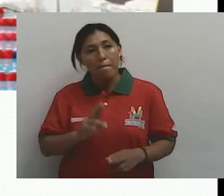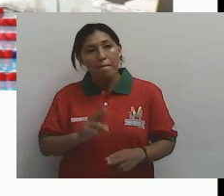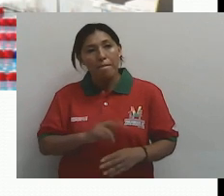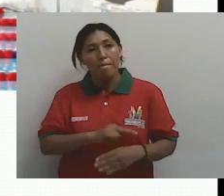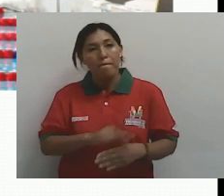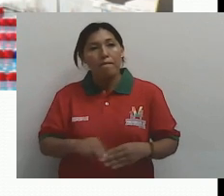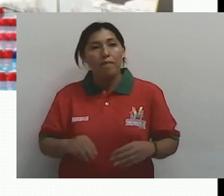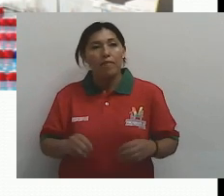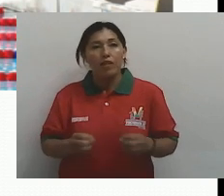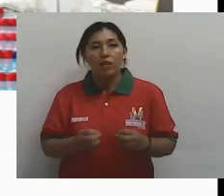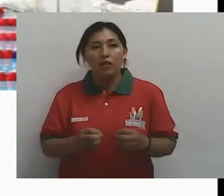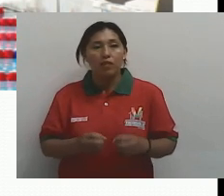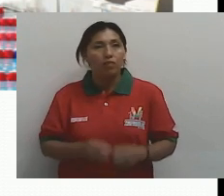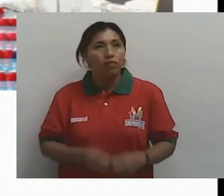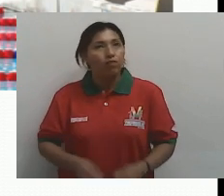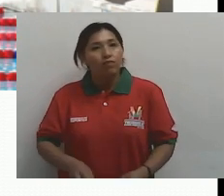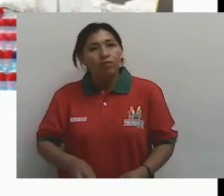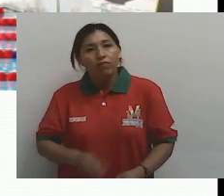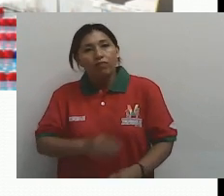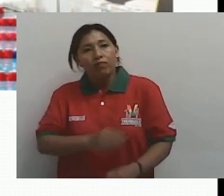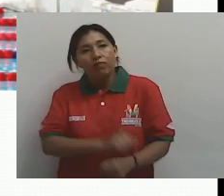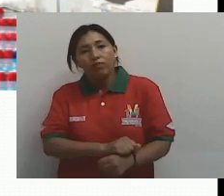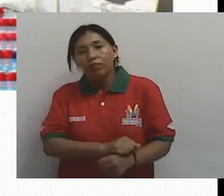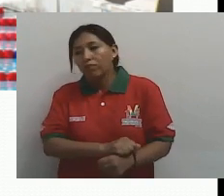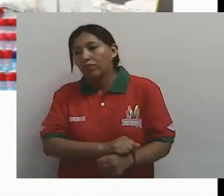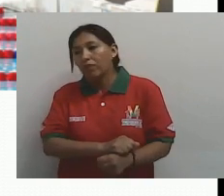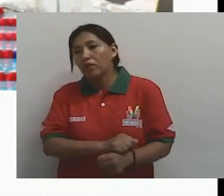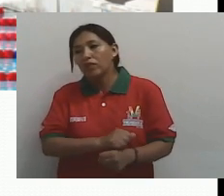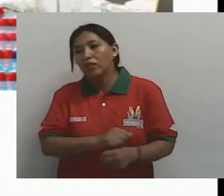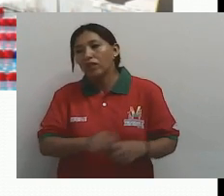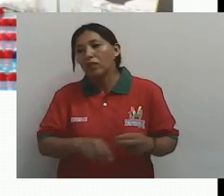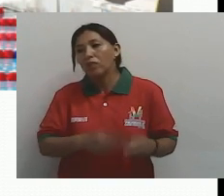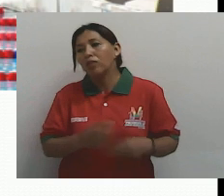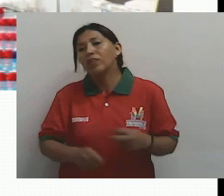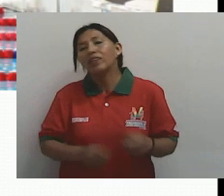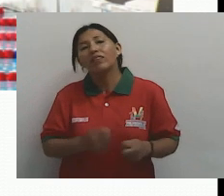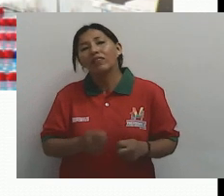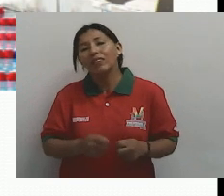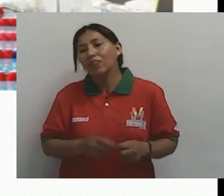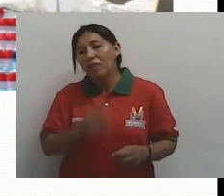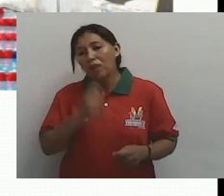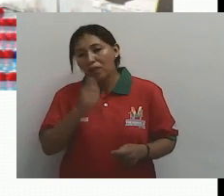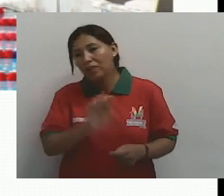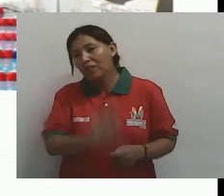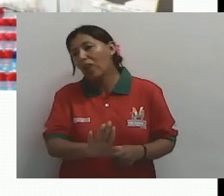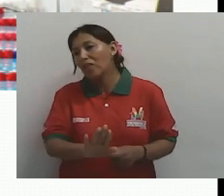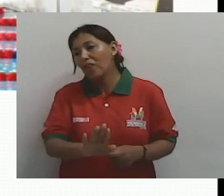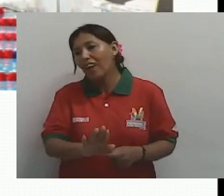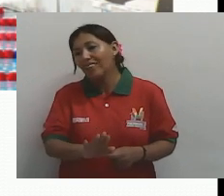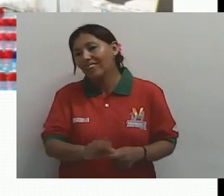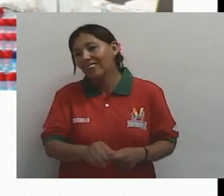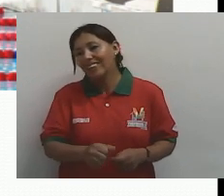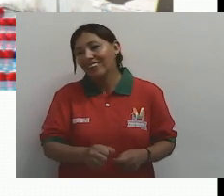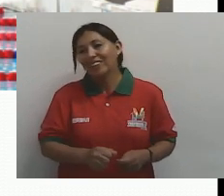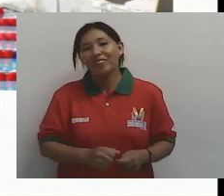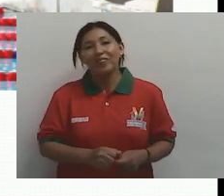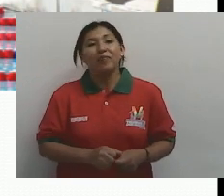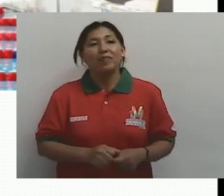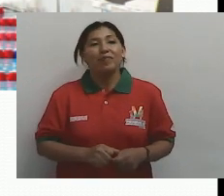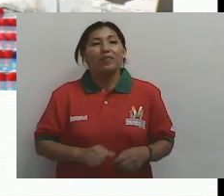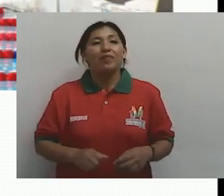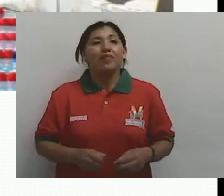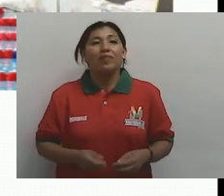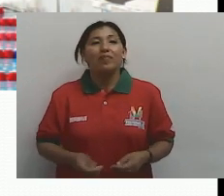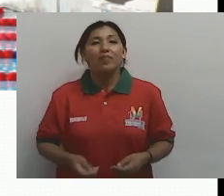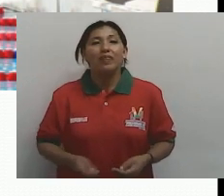la máxima autoridad en la competencia. El árbitro es la persona quien tiene todo el